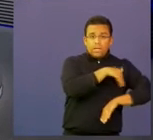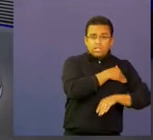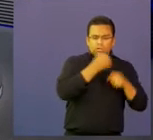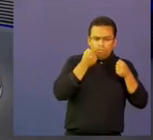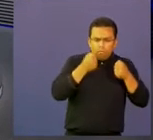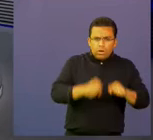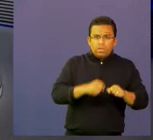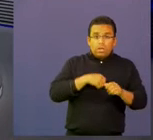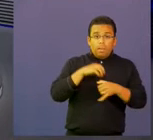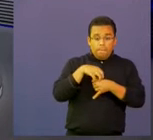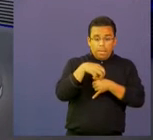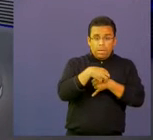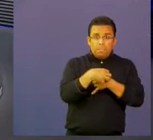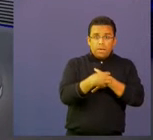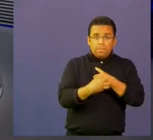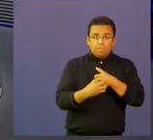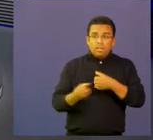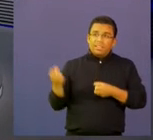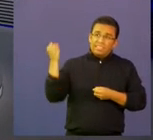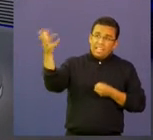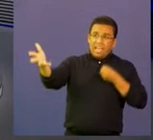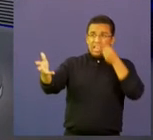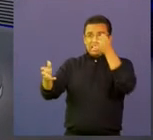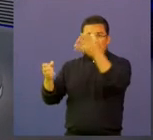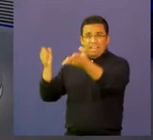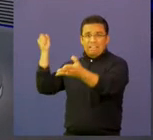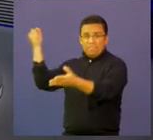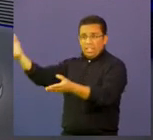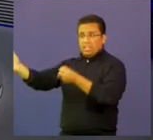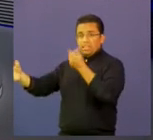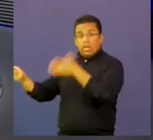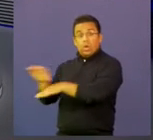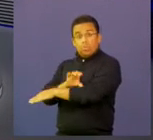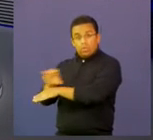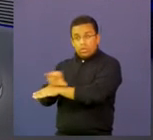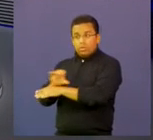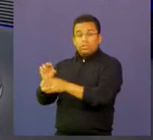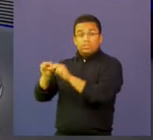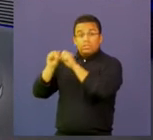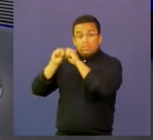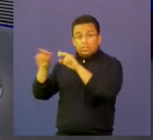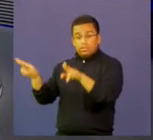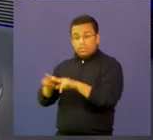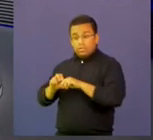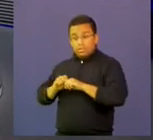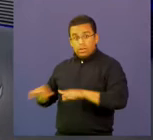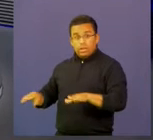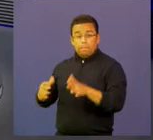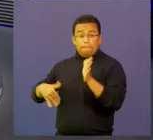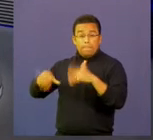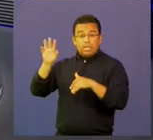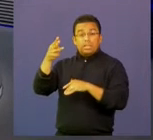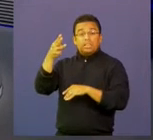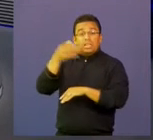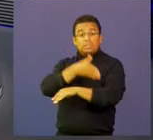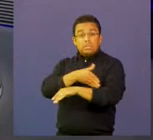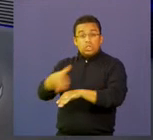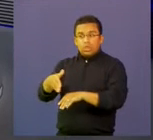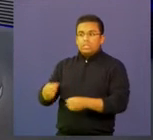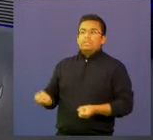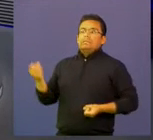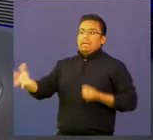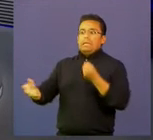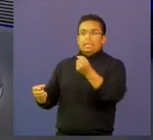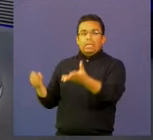cada municipio en Colombia le llegue Internet. Con computadores para educar hemos entregado más de 3 millones de computadores, porque esas son las